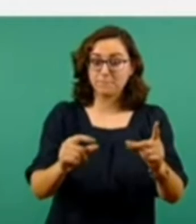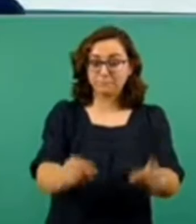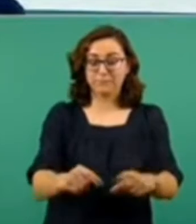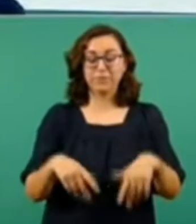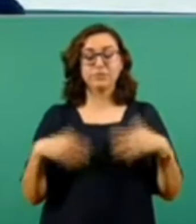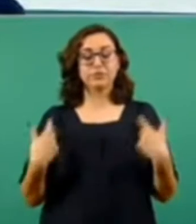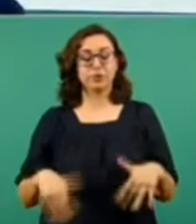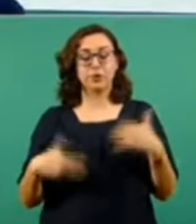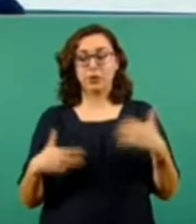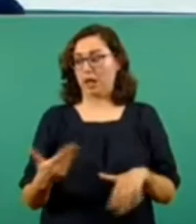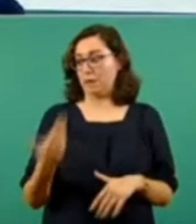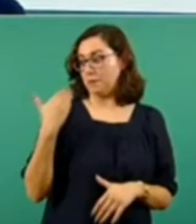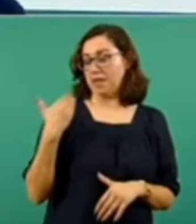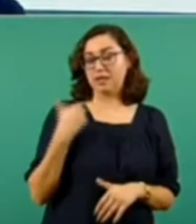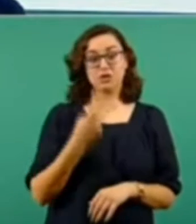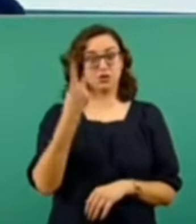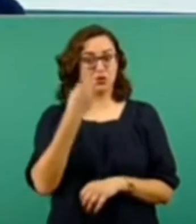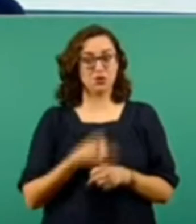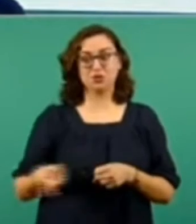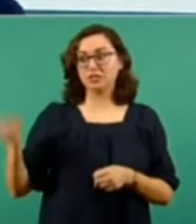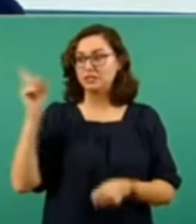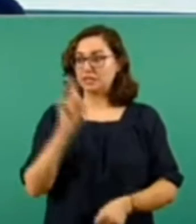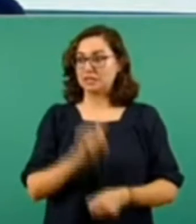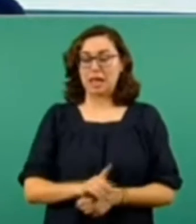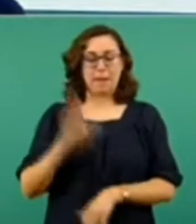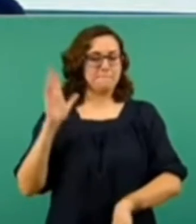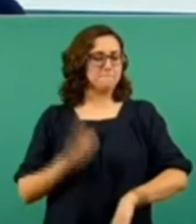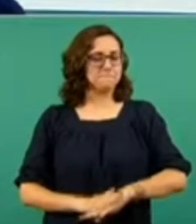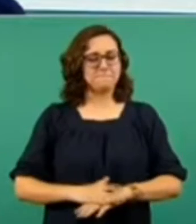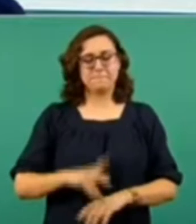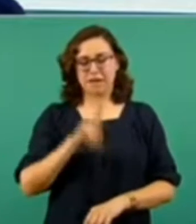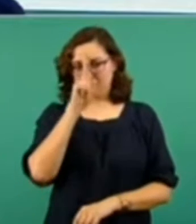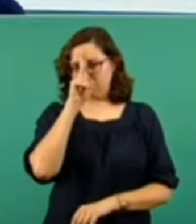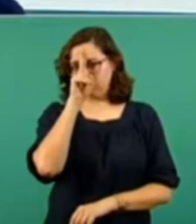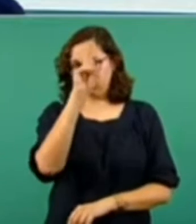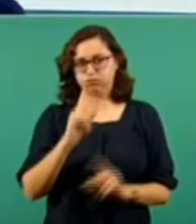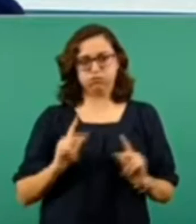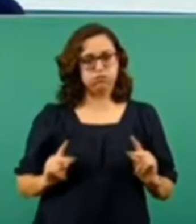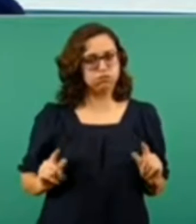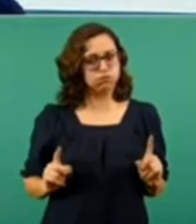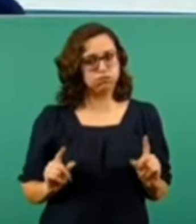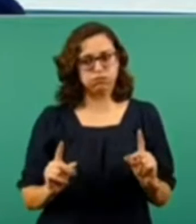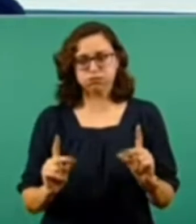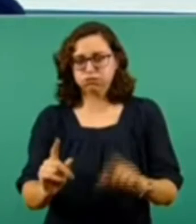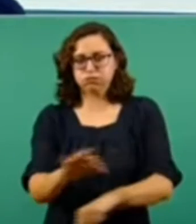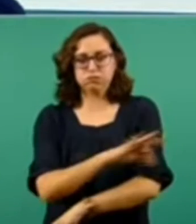los dos últimos días han sido los días que más dosis se han aplicado. ¿Cuál es el corte de ayer?